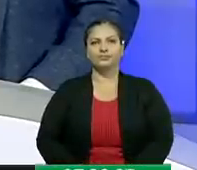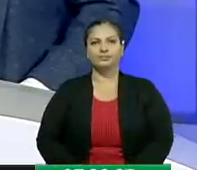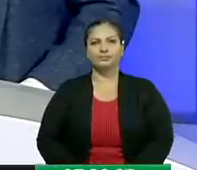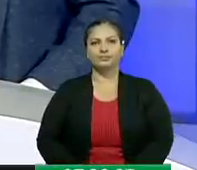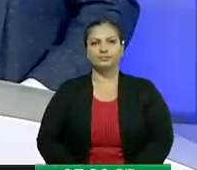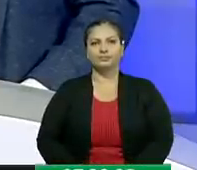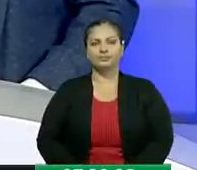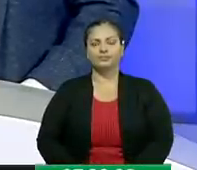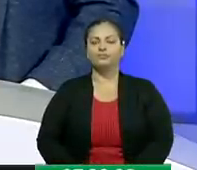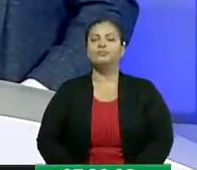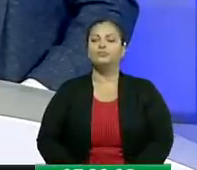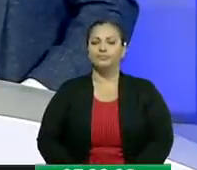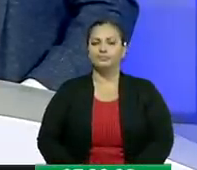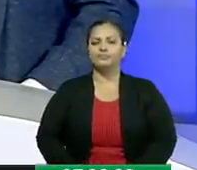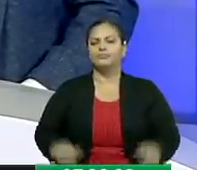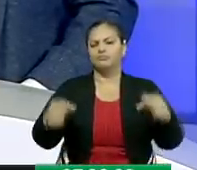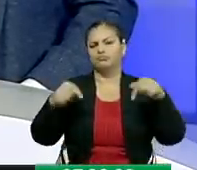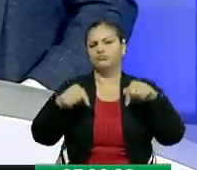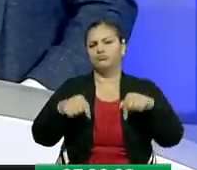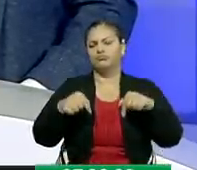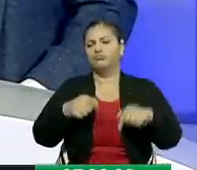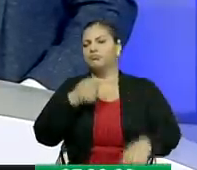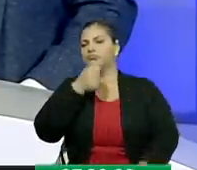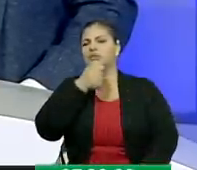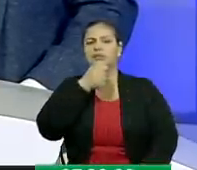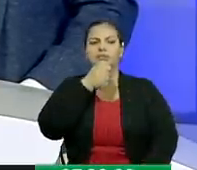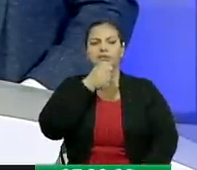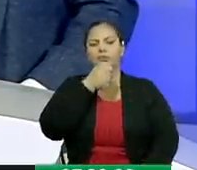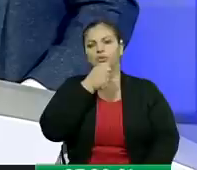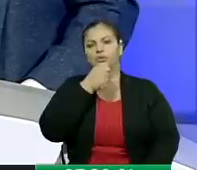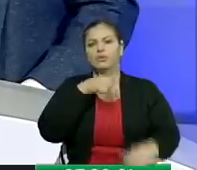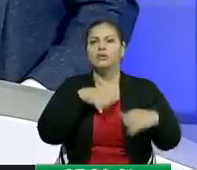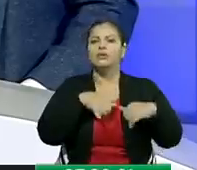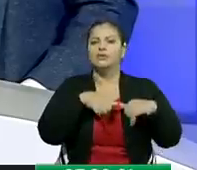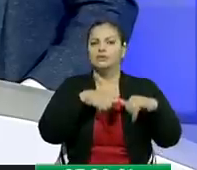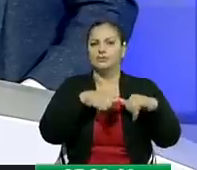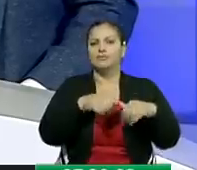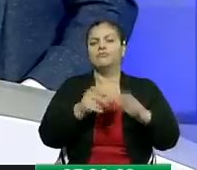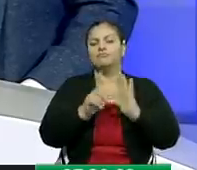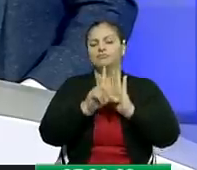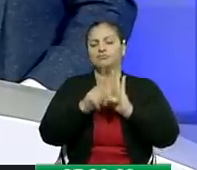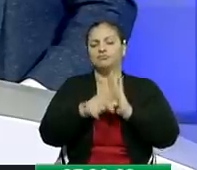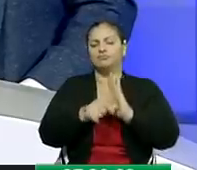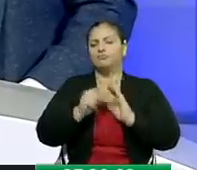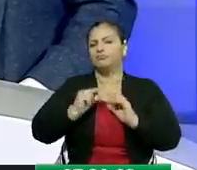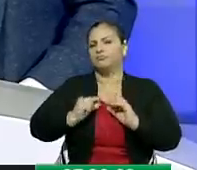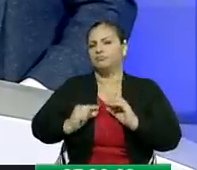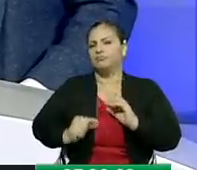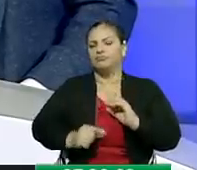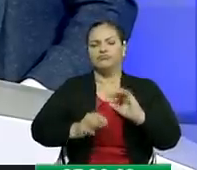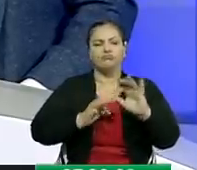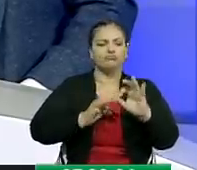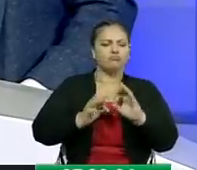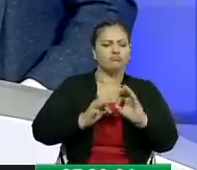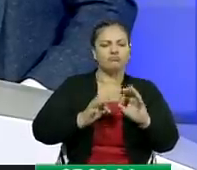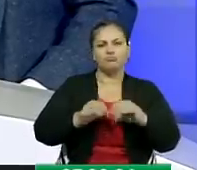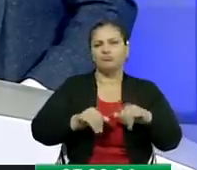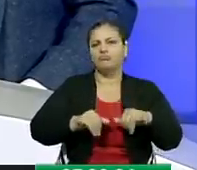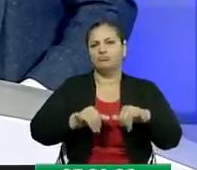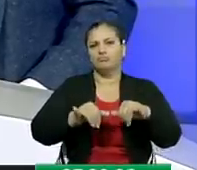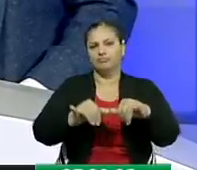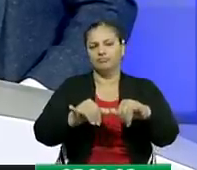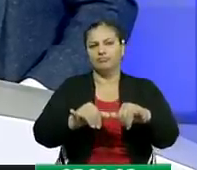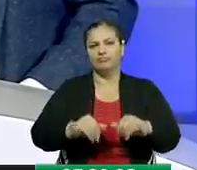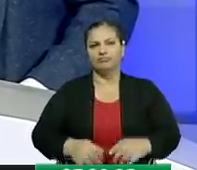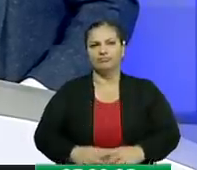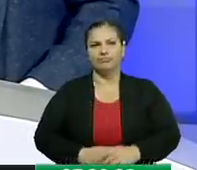información, nosotros permaneceremos en este punto porque más adelante les tendremos mayor información en lo que acontece a esta jornada de